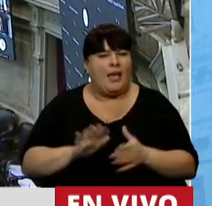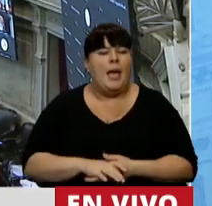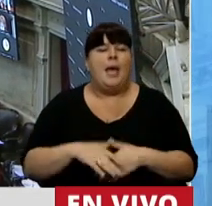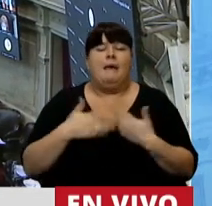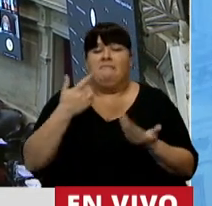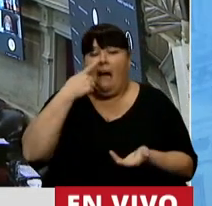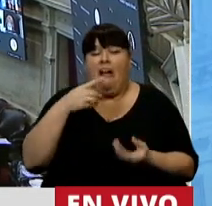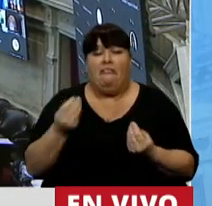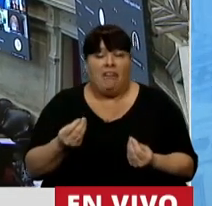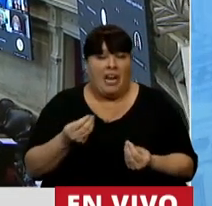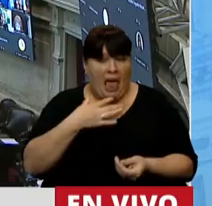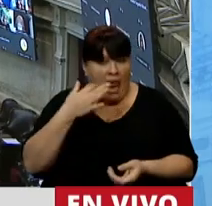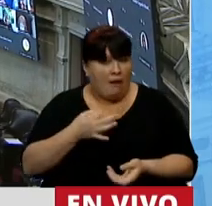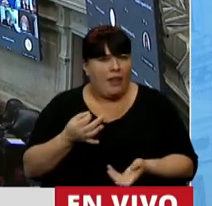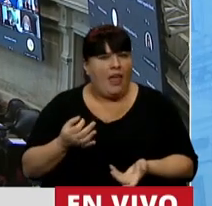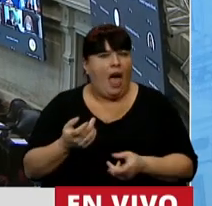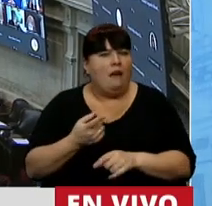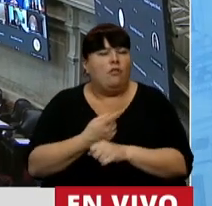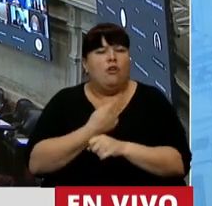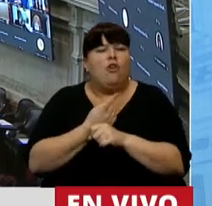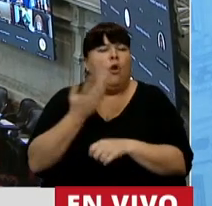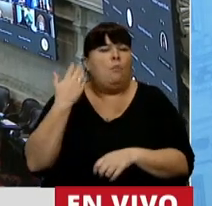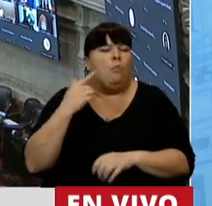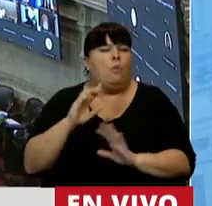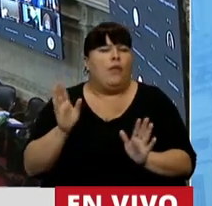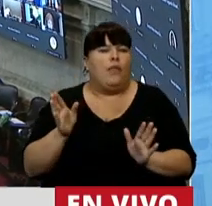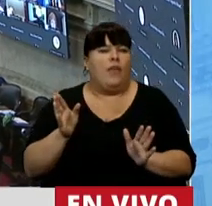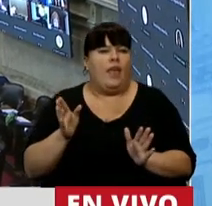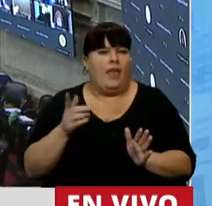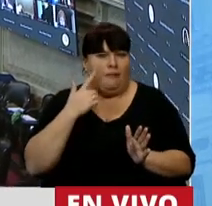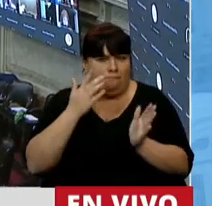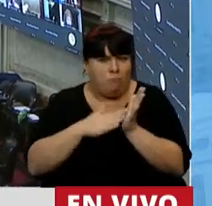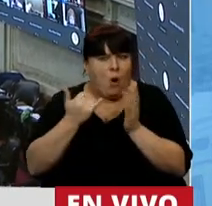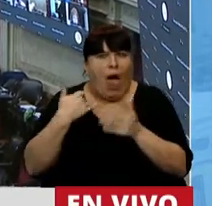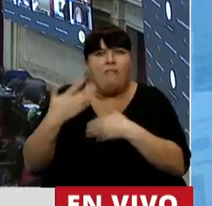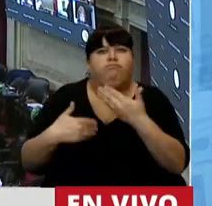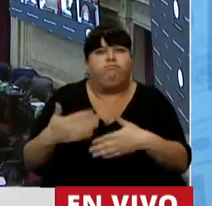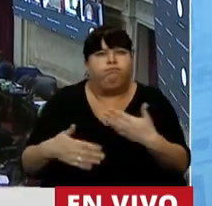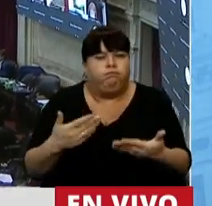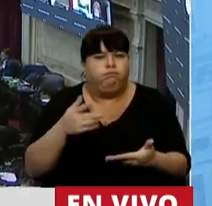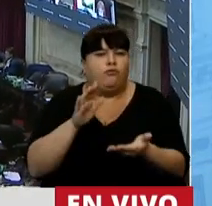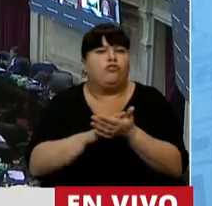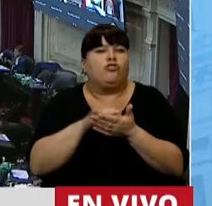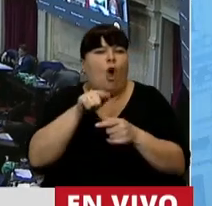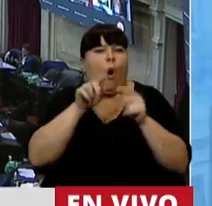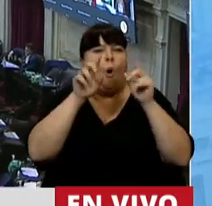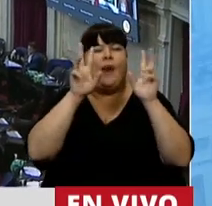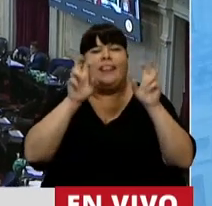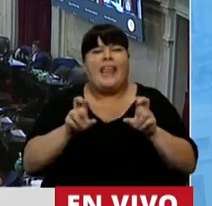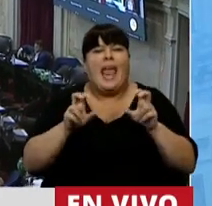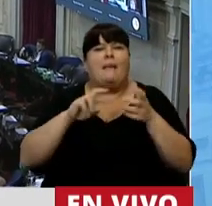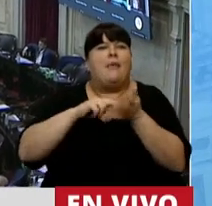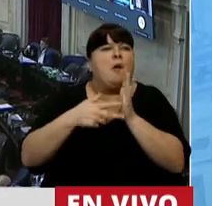Resulta que, la verdad, no se han podido demostrar avances con estos tipos